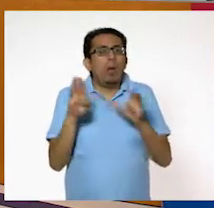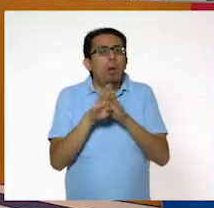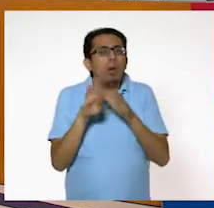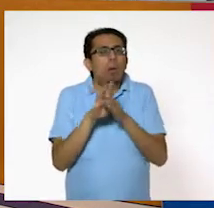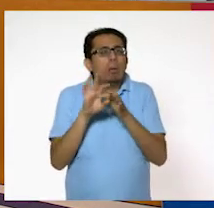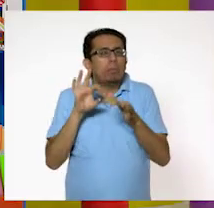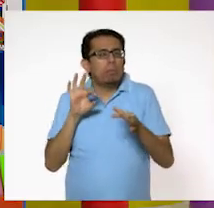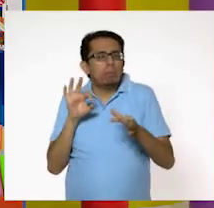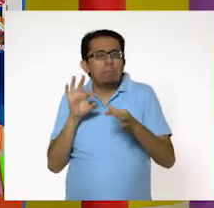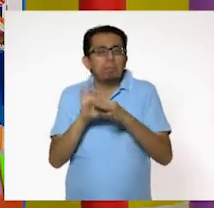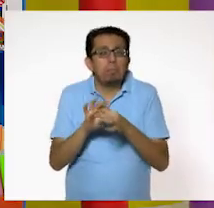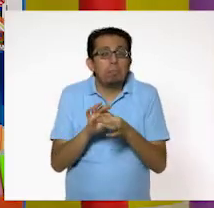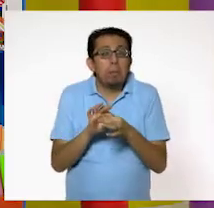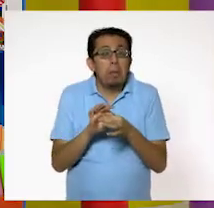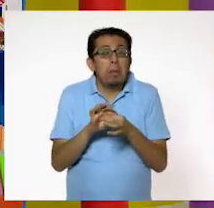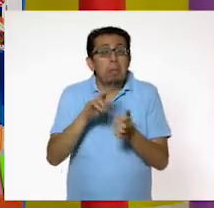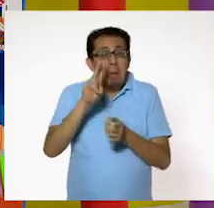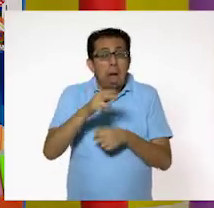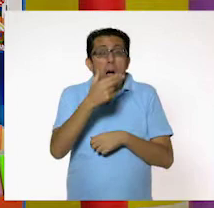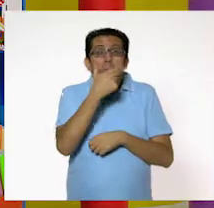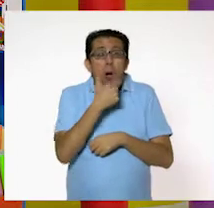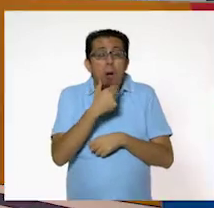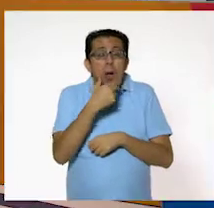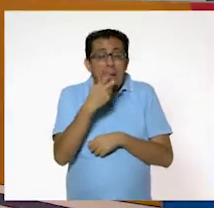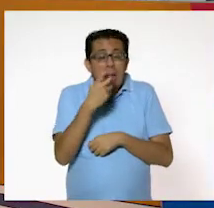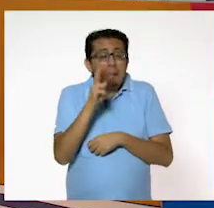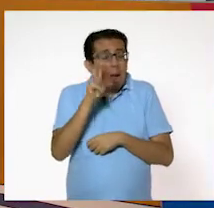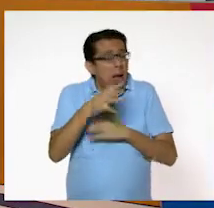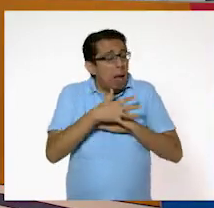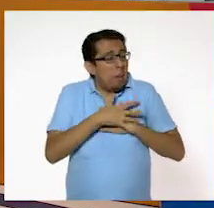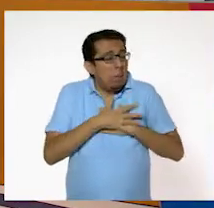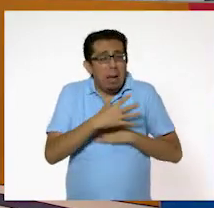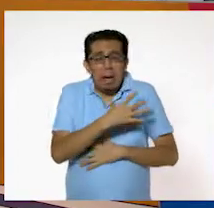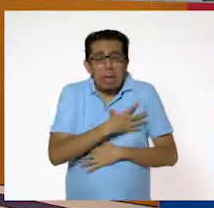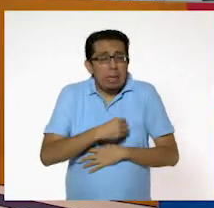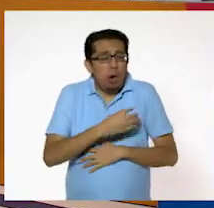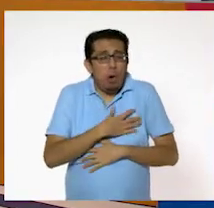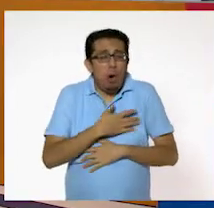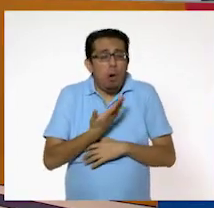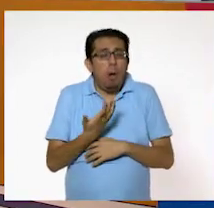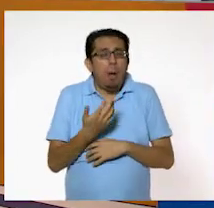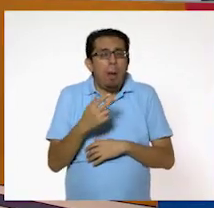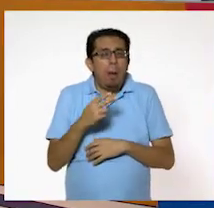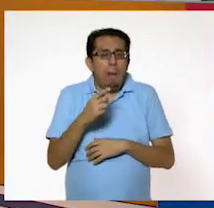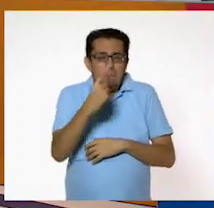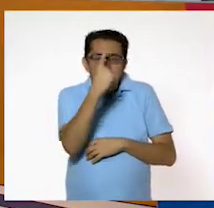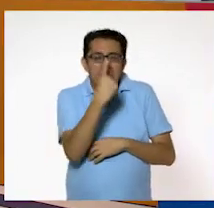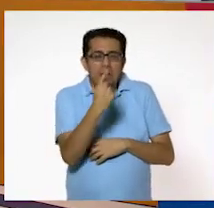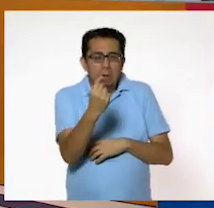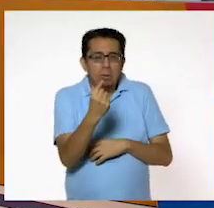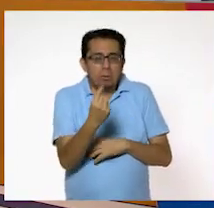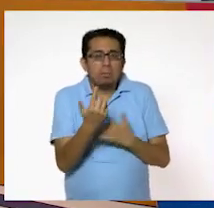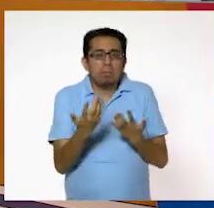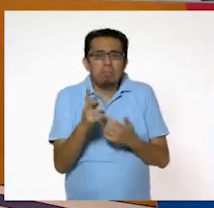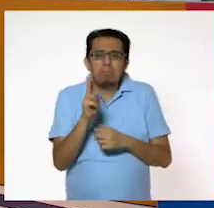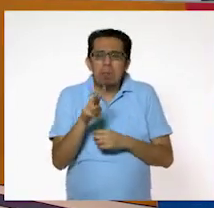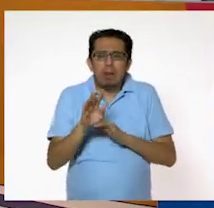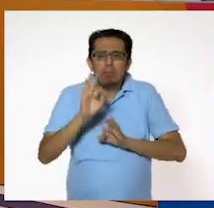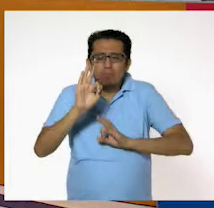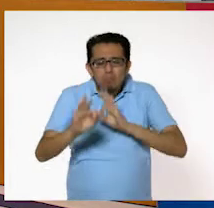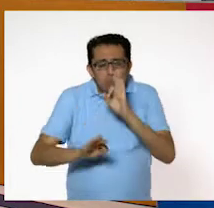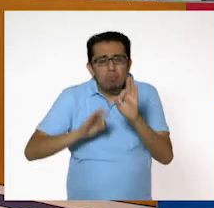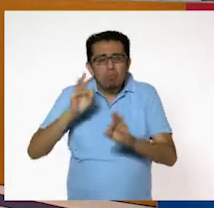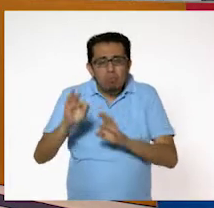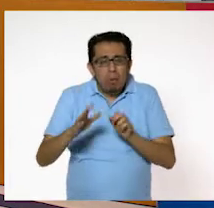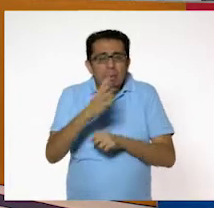Porque Gepetto realmente amaba a su hijo Pinocho. Lo trataba como un hijo, ¿no? Sí. Y bueno, ahí podemos